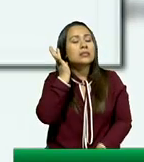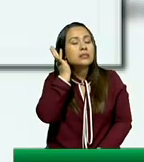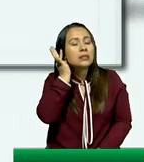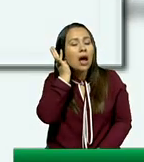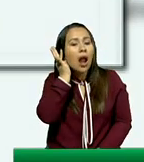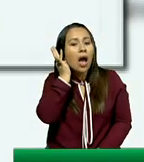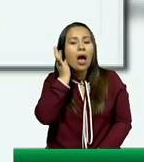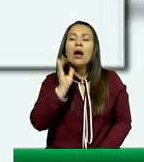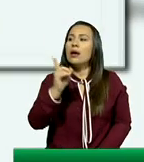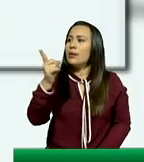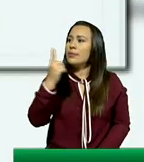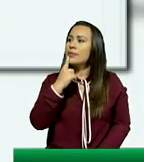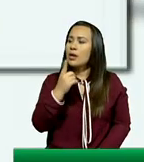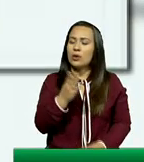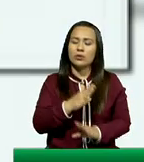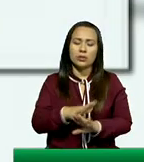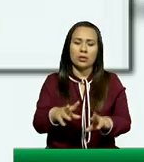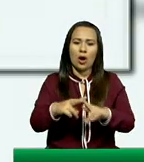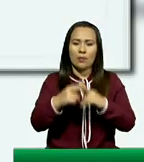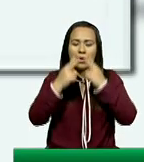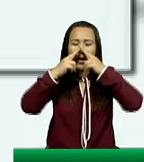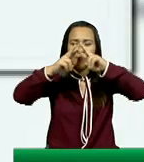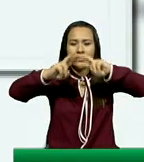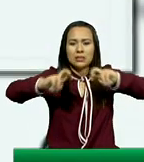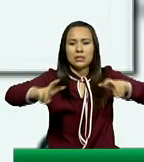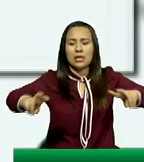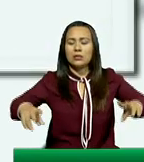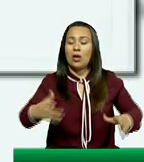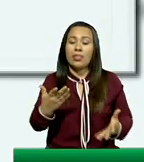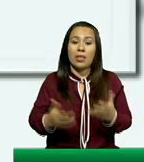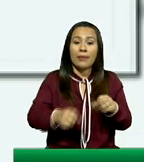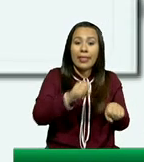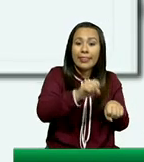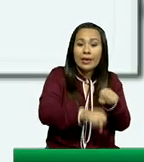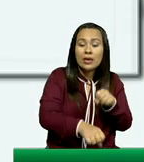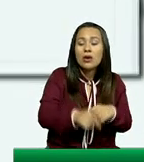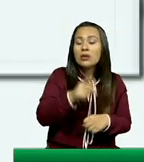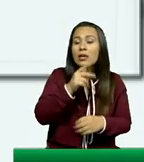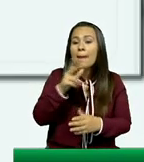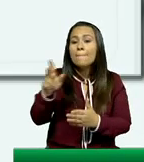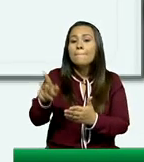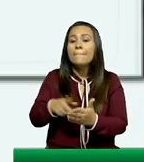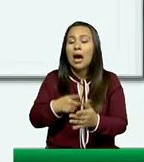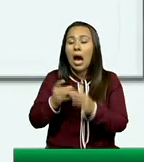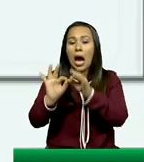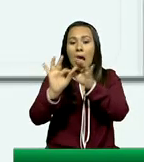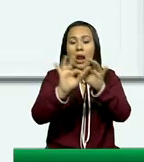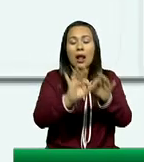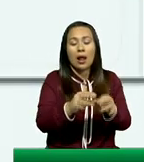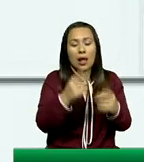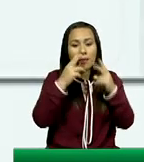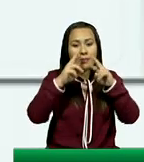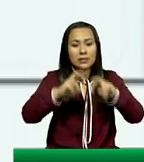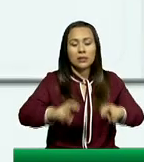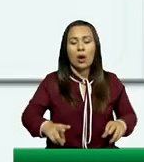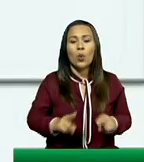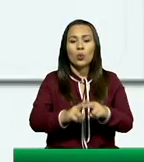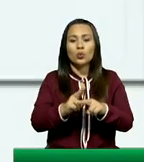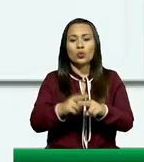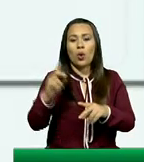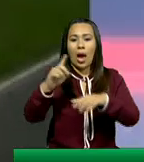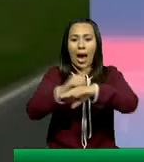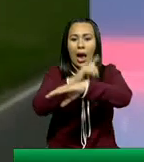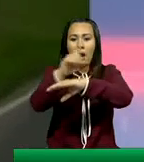Twitter señalando que ya se han iniciado las gestiones correspondientes con la aseguradora y que se investigarán las causas del accidente y el uso de la aeronave.